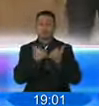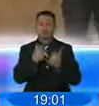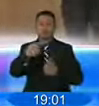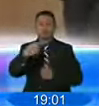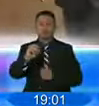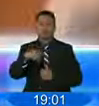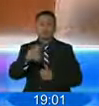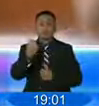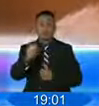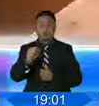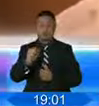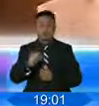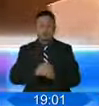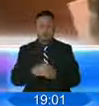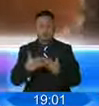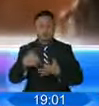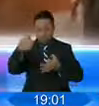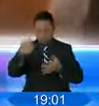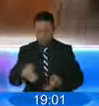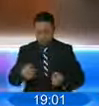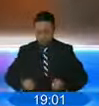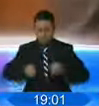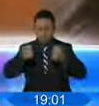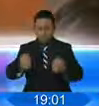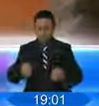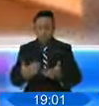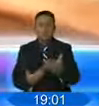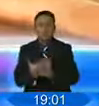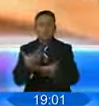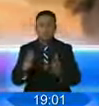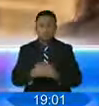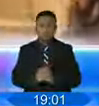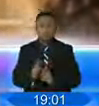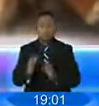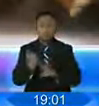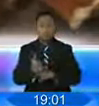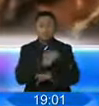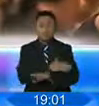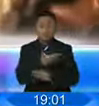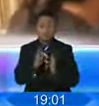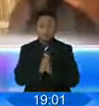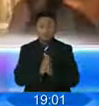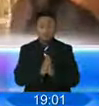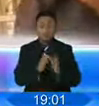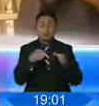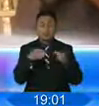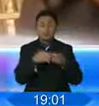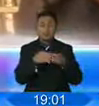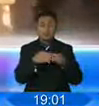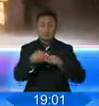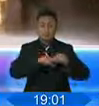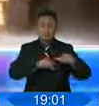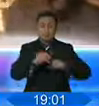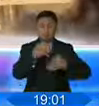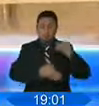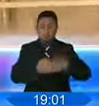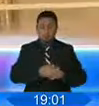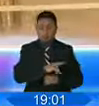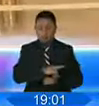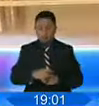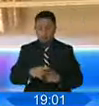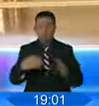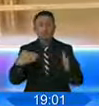del bloque CREO entregó oficialmente la documentación para completar el pedido realizado por el CAL en torno al juicio político en contra